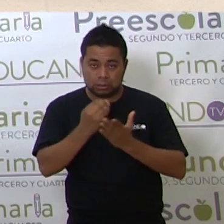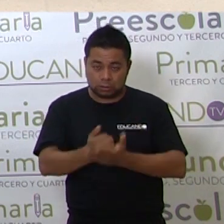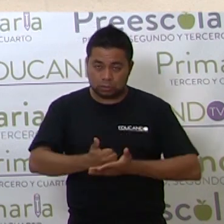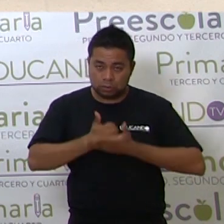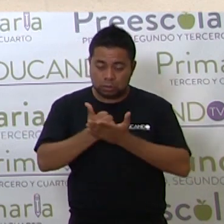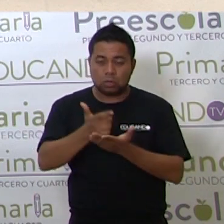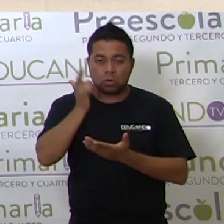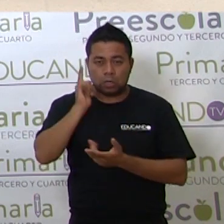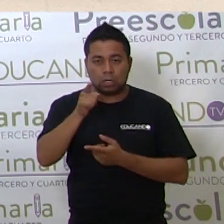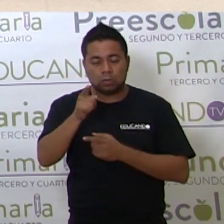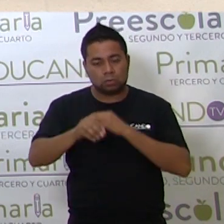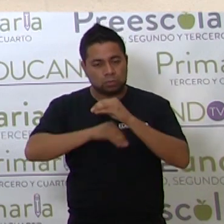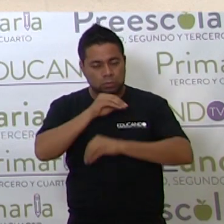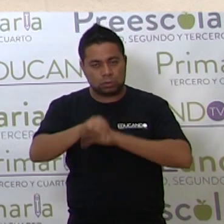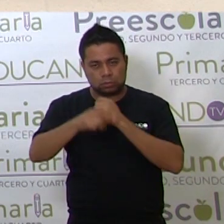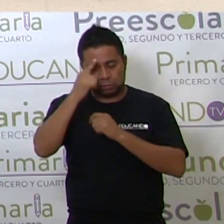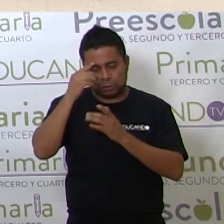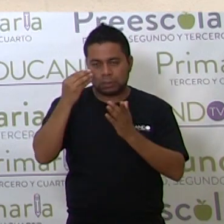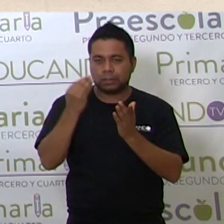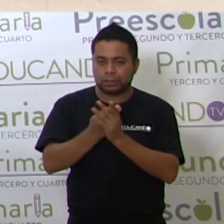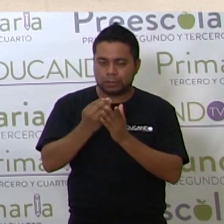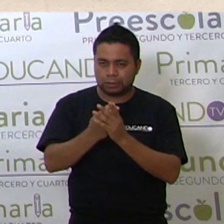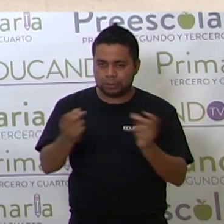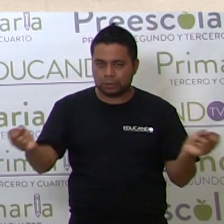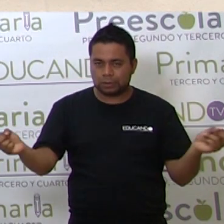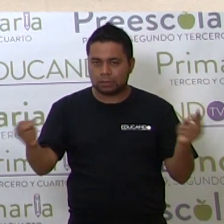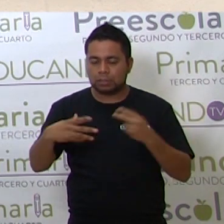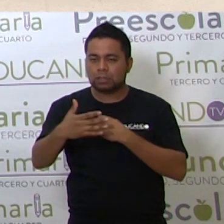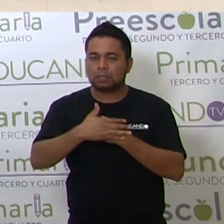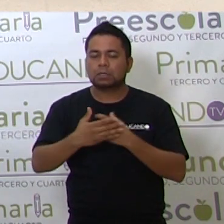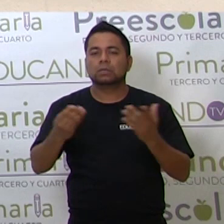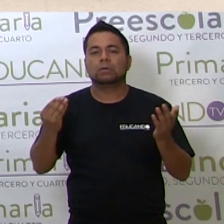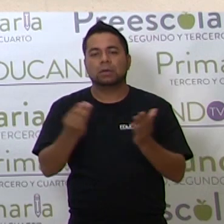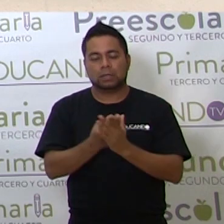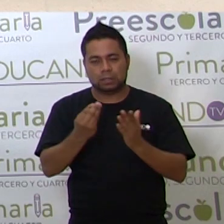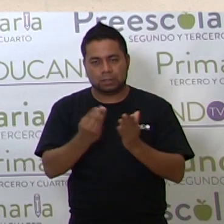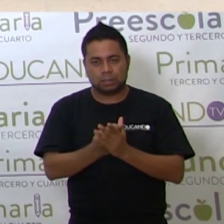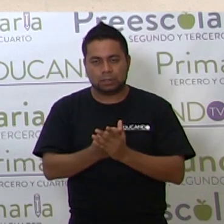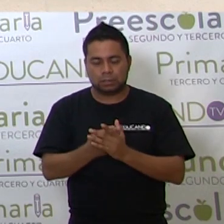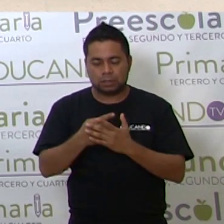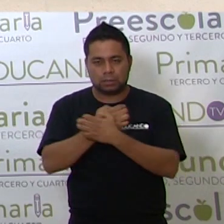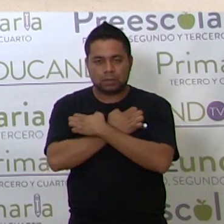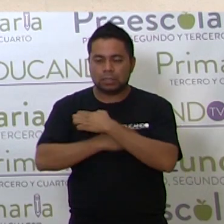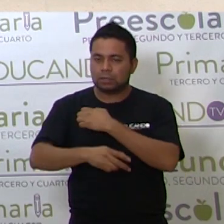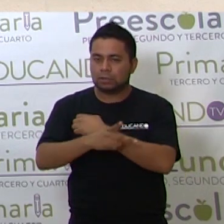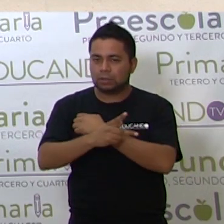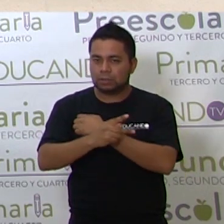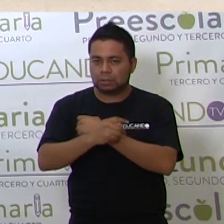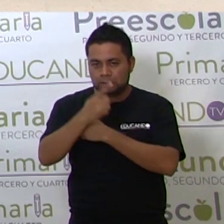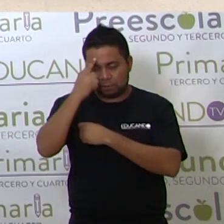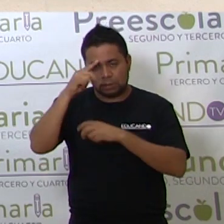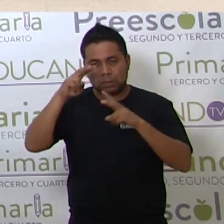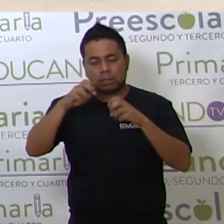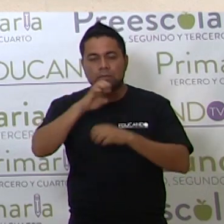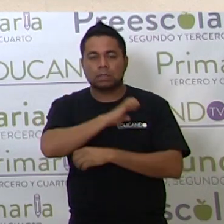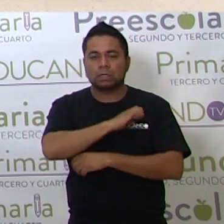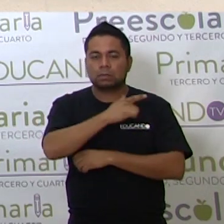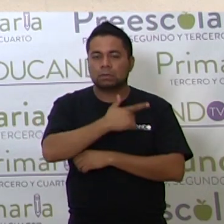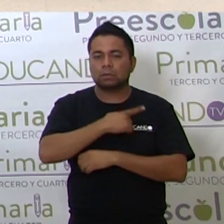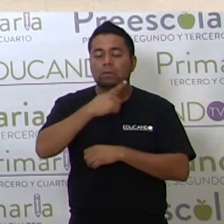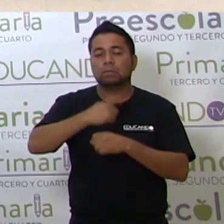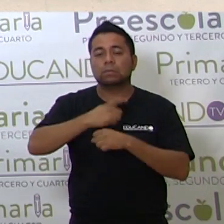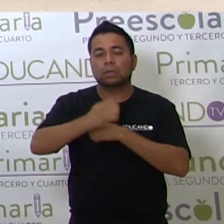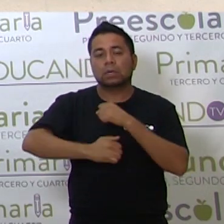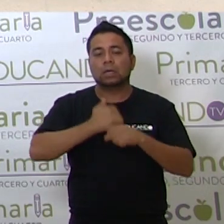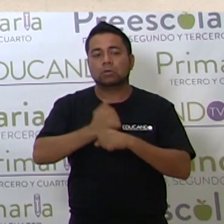también que lo apliquen en su clase nos vemos en la siguiente sesión de educando tve en la materia de español de primer grado